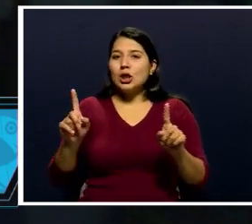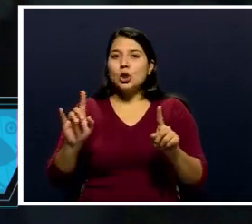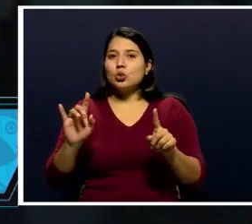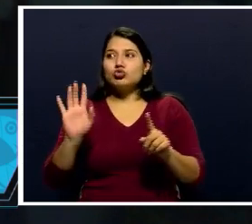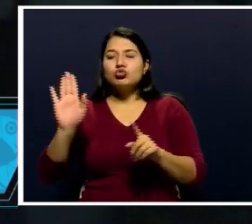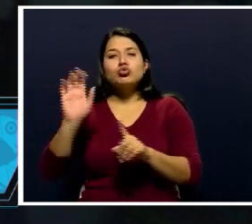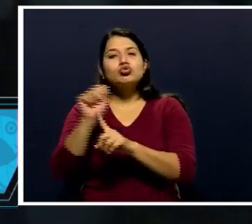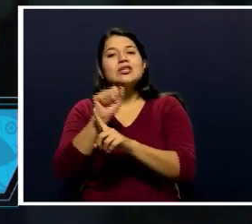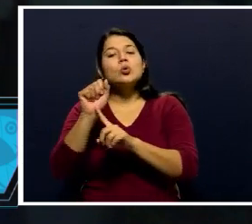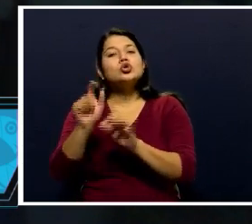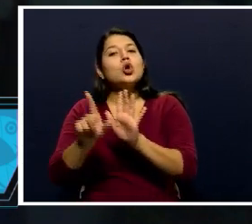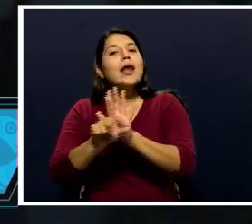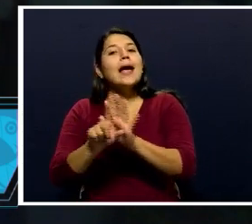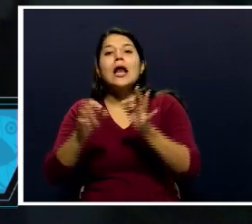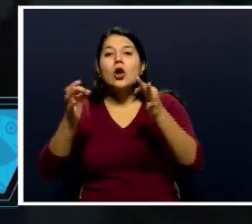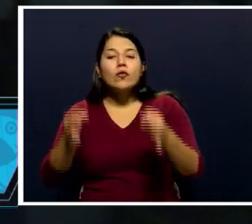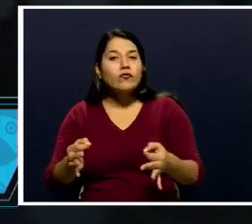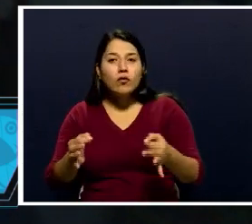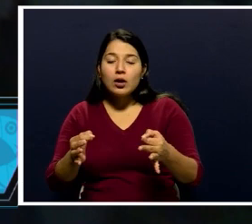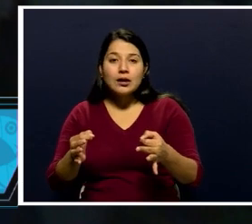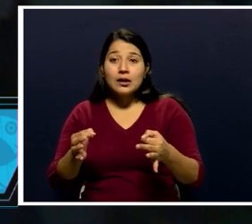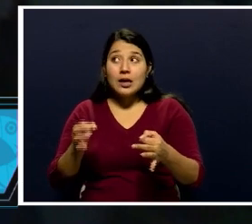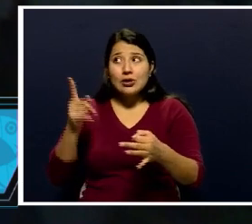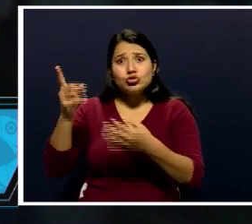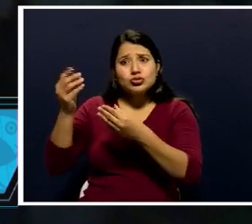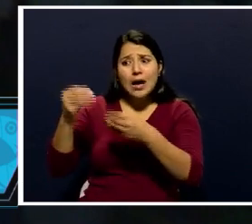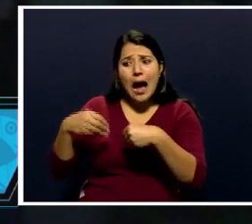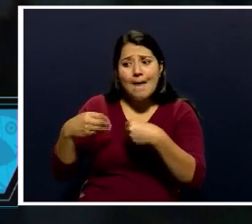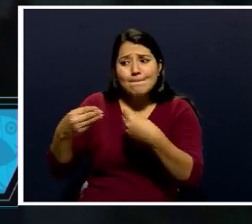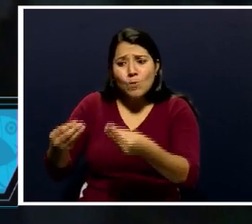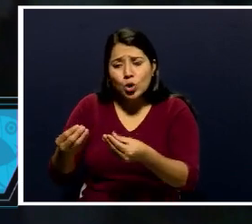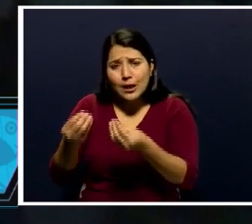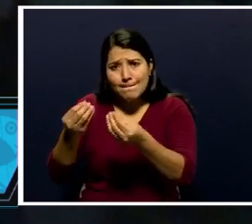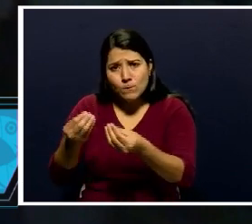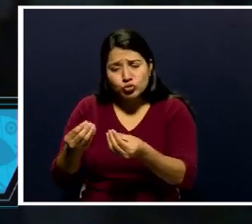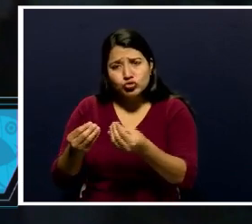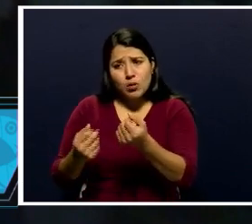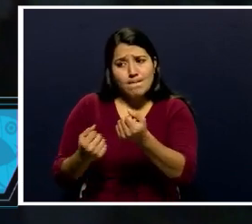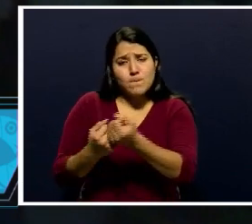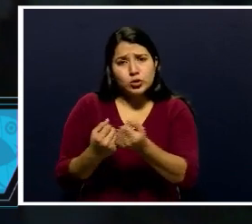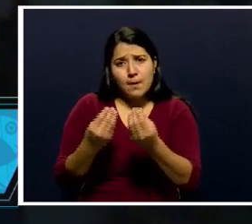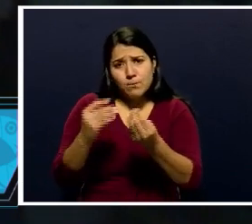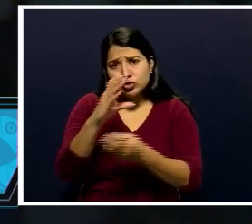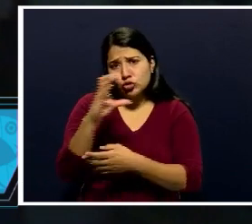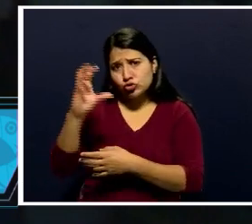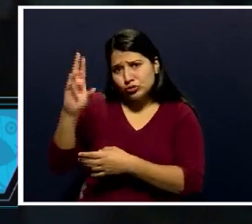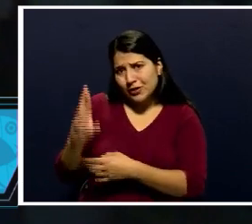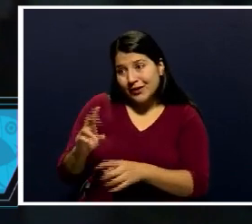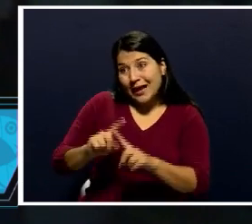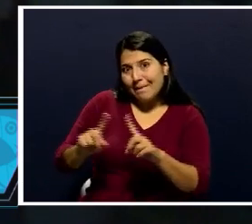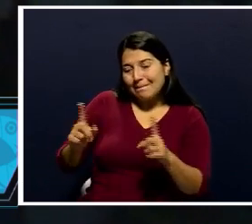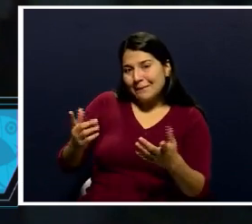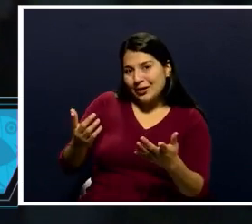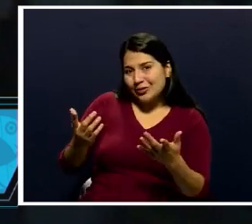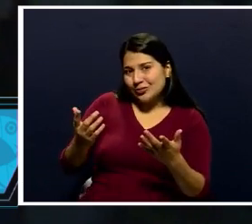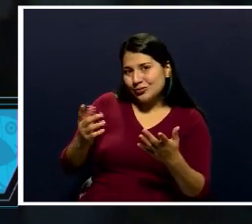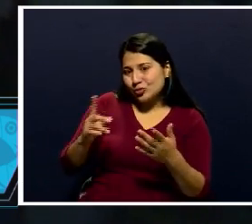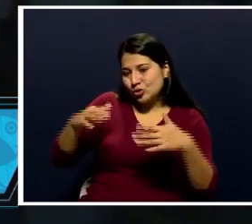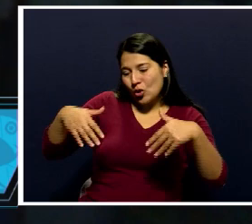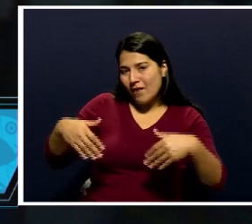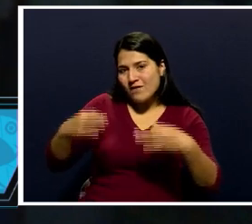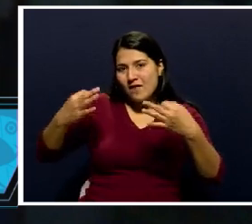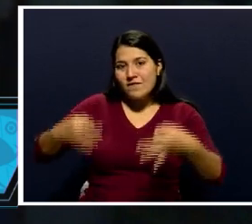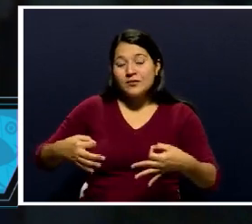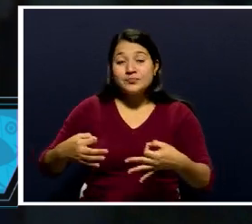de su trabajo, requieren un apoyo. Pero no se puede homogeneizar, no se puede tratar a todo el mundo como si estuviera bajo las